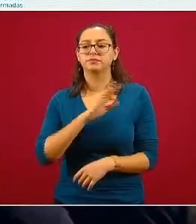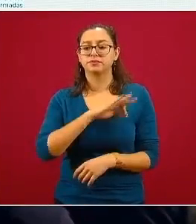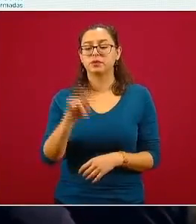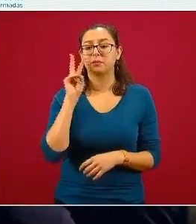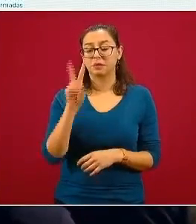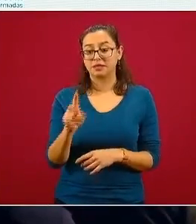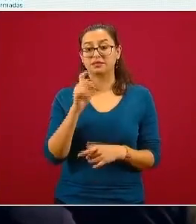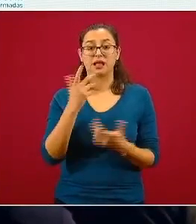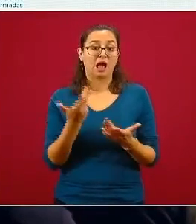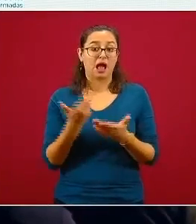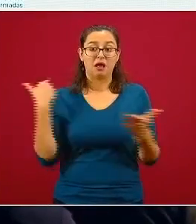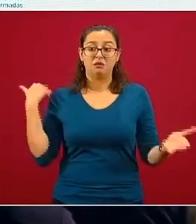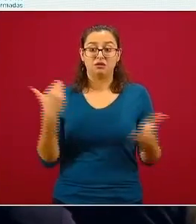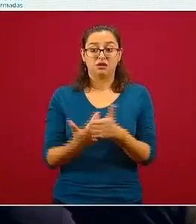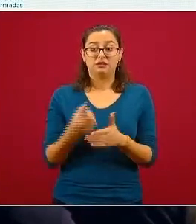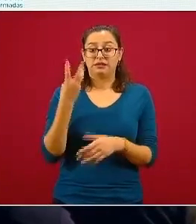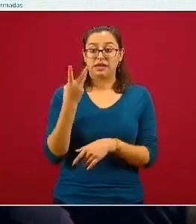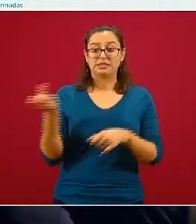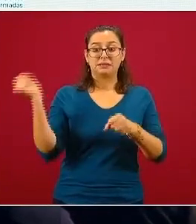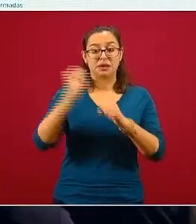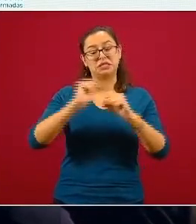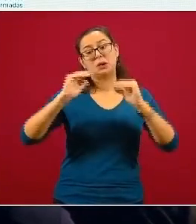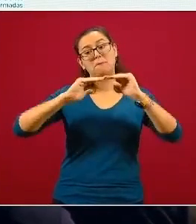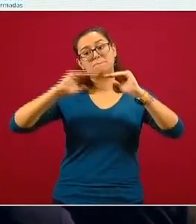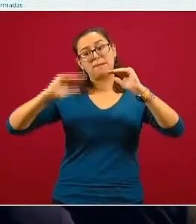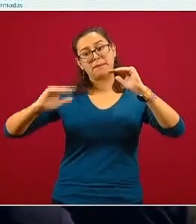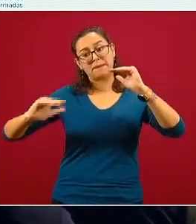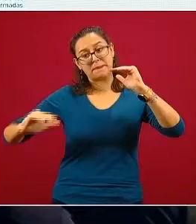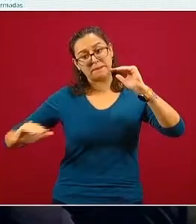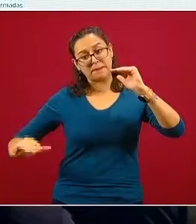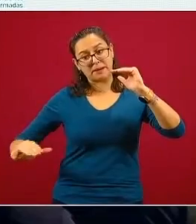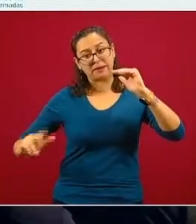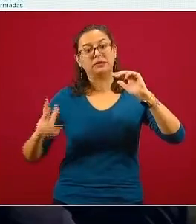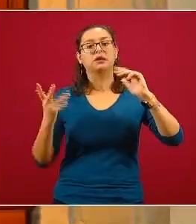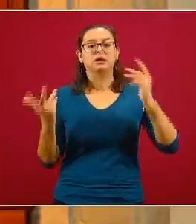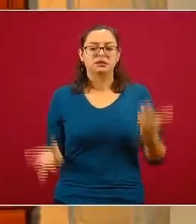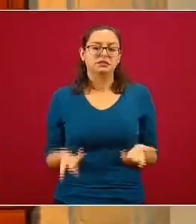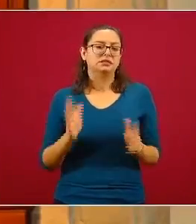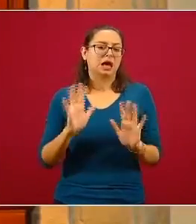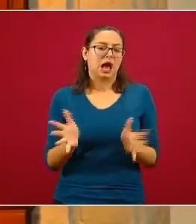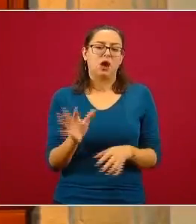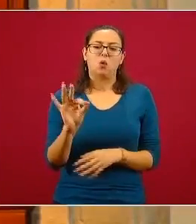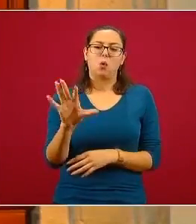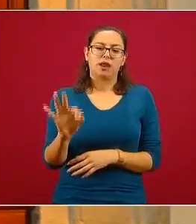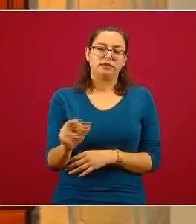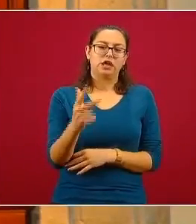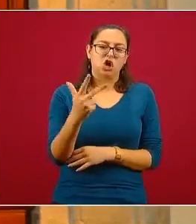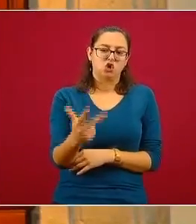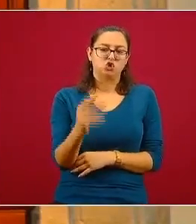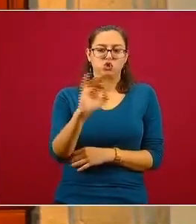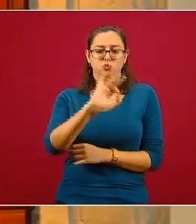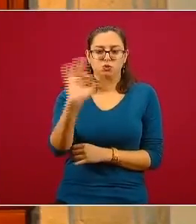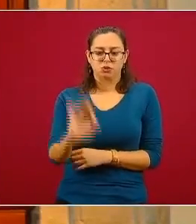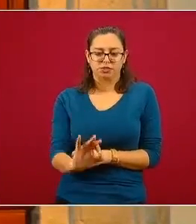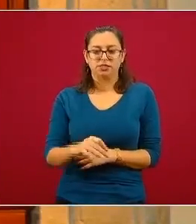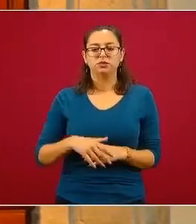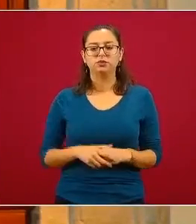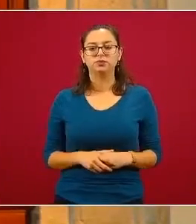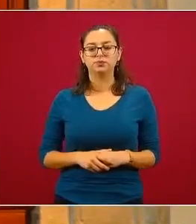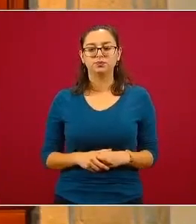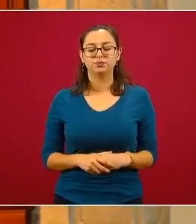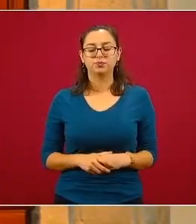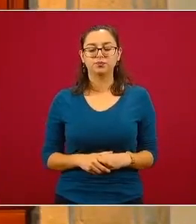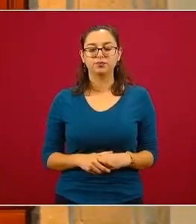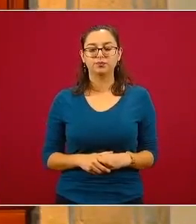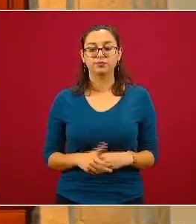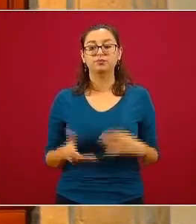positividad también cómo ha caído en las últimas 3 semanas prácticamente, estando en un 48% aproximadamente,